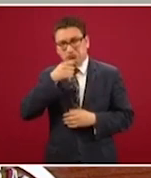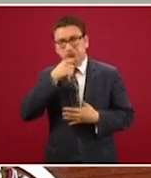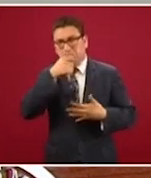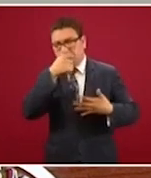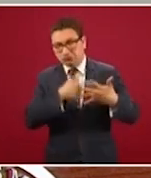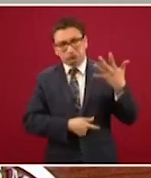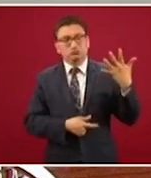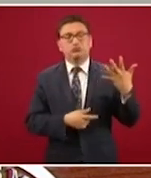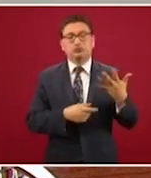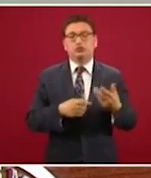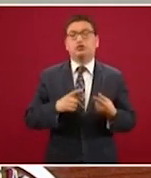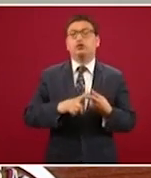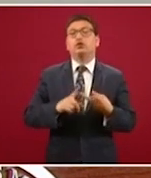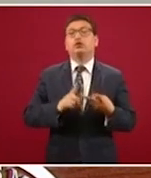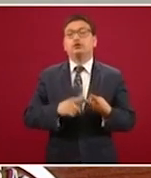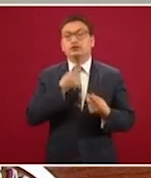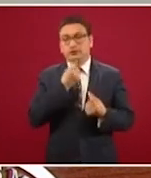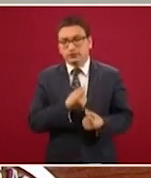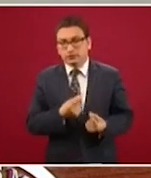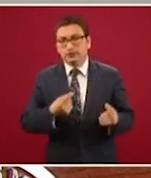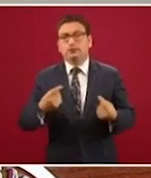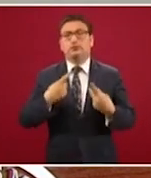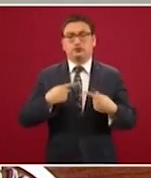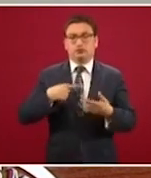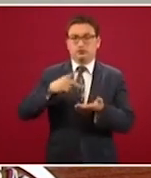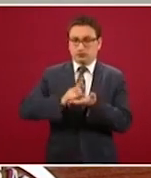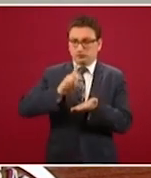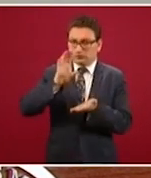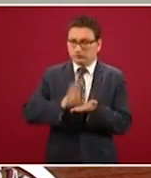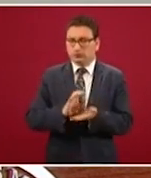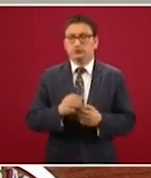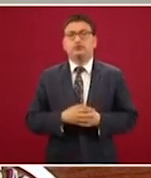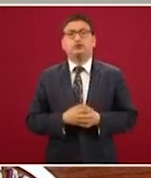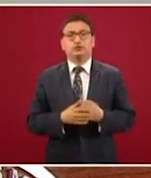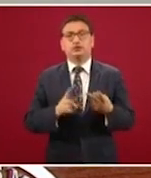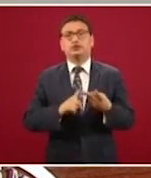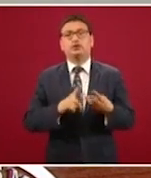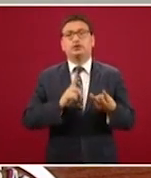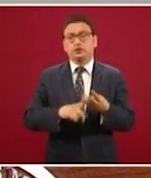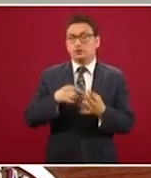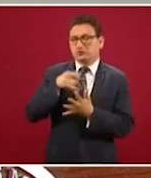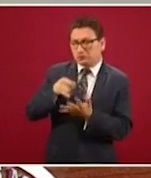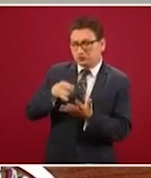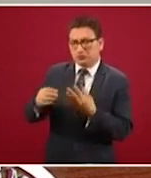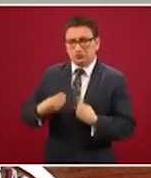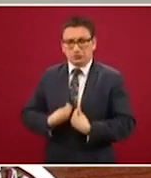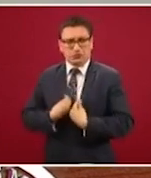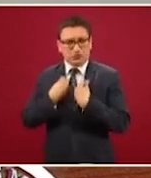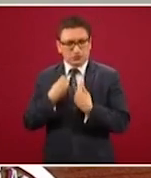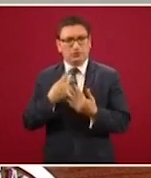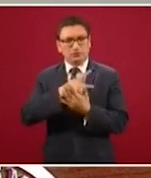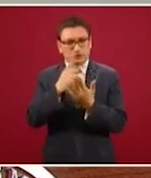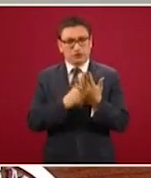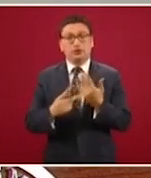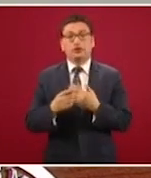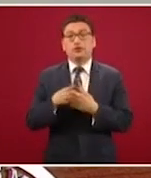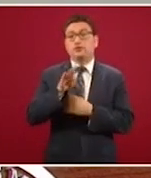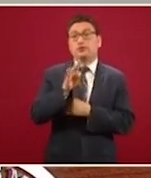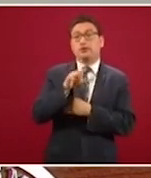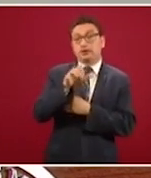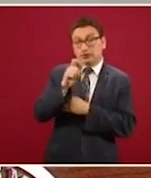mayores, el de niñas, niños con discapacidad, el Sembrando Vida, las